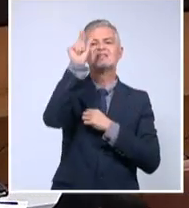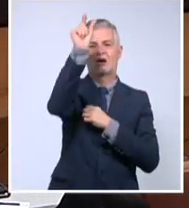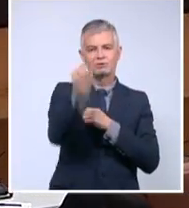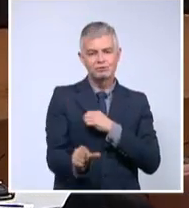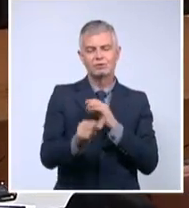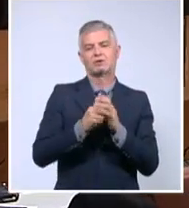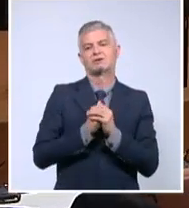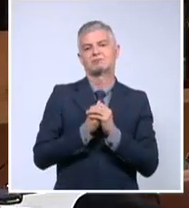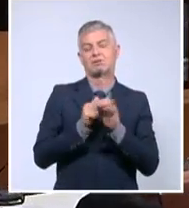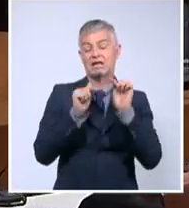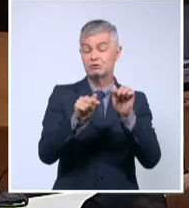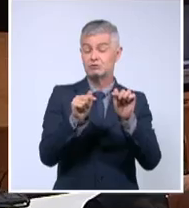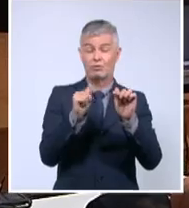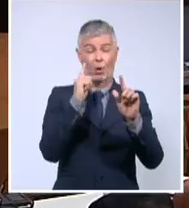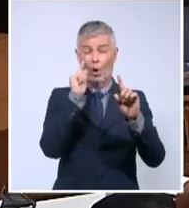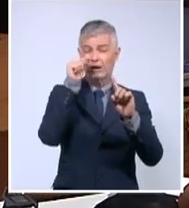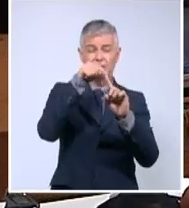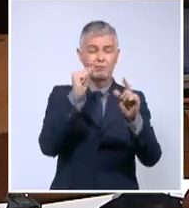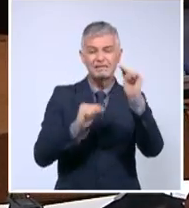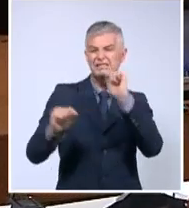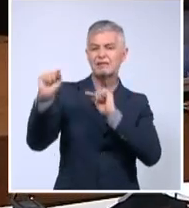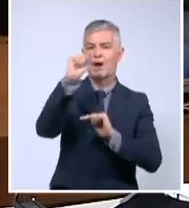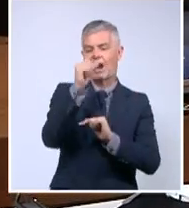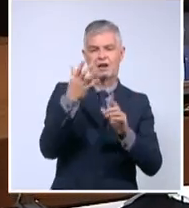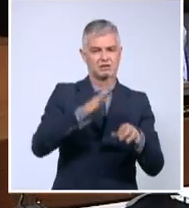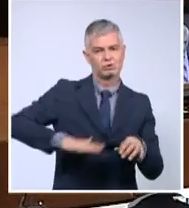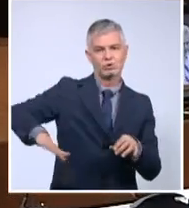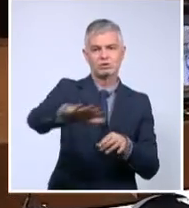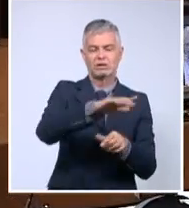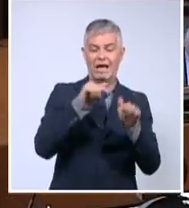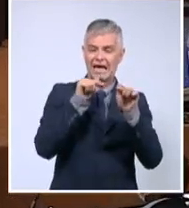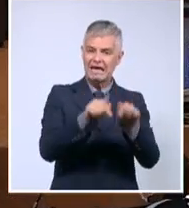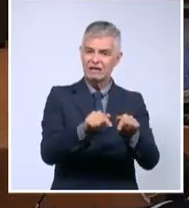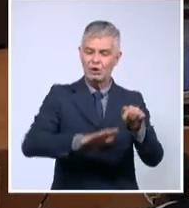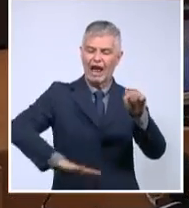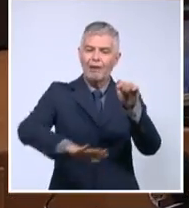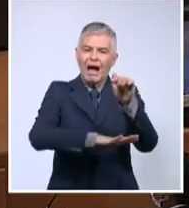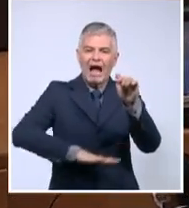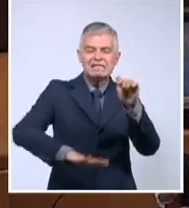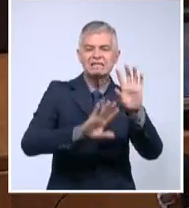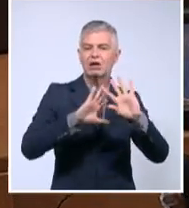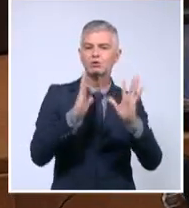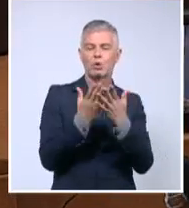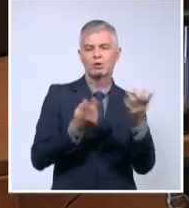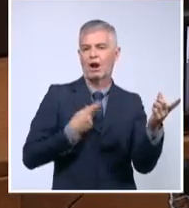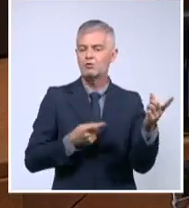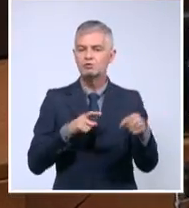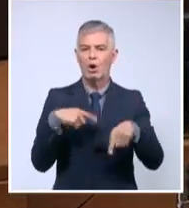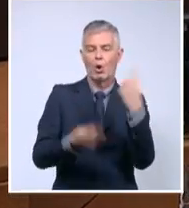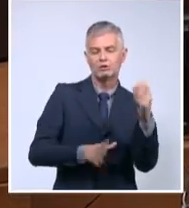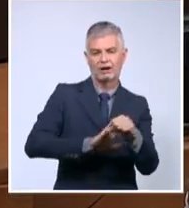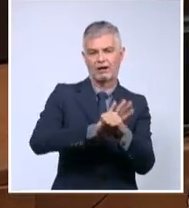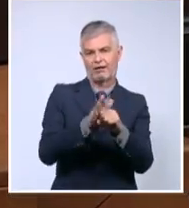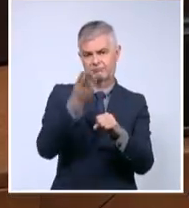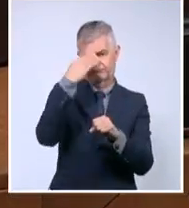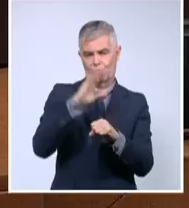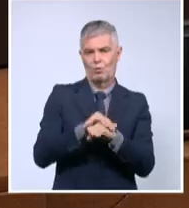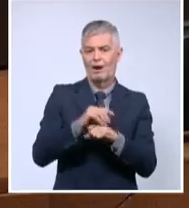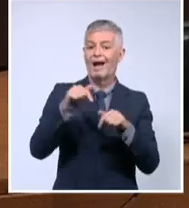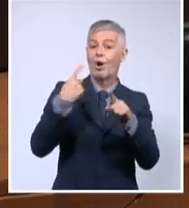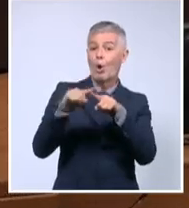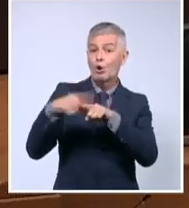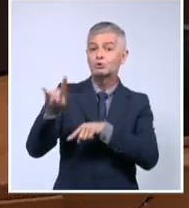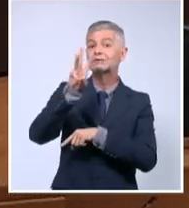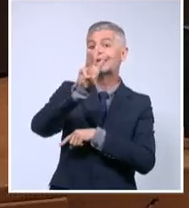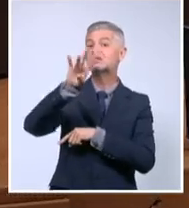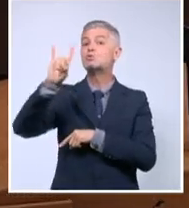sociedad, está en la base de la Estrategia Nacional de Enfrentamiento a la Pandemia en Cuba y en otros 39 países, hasta donde